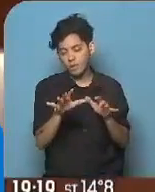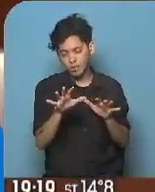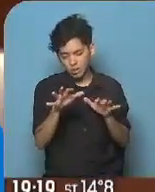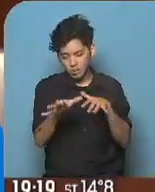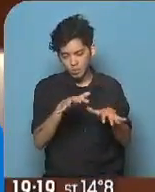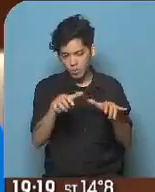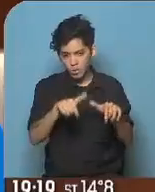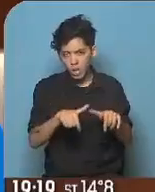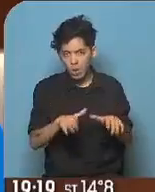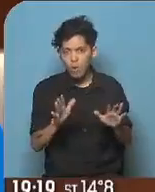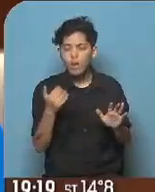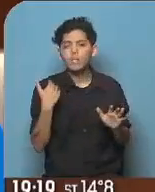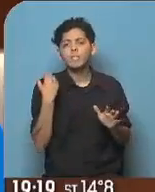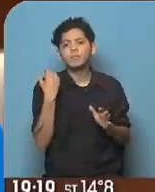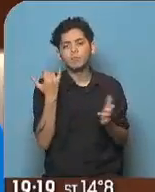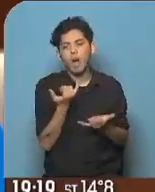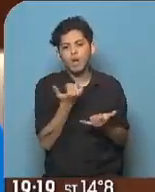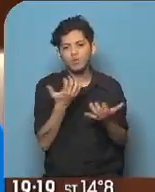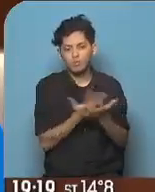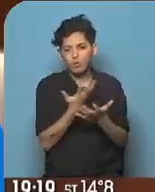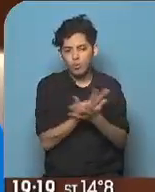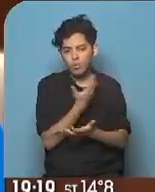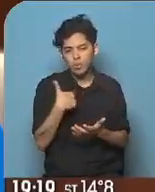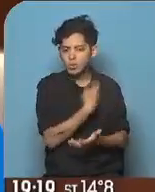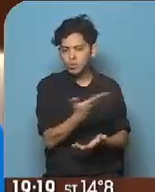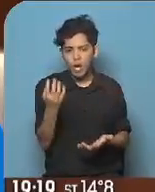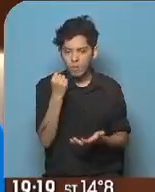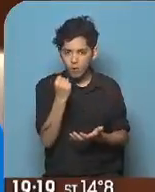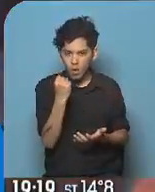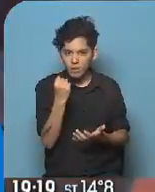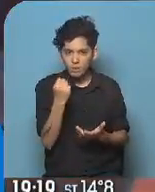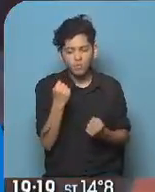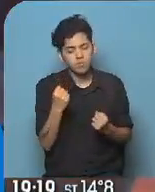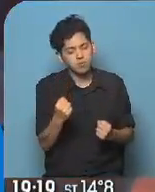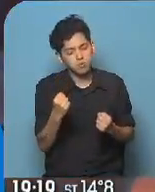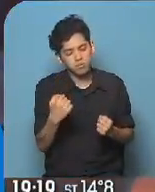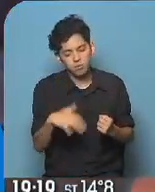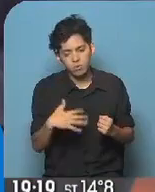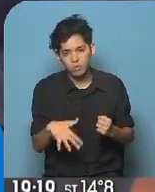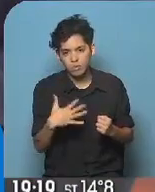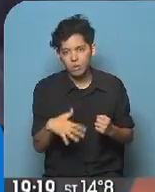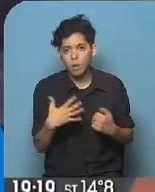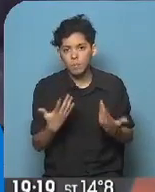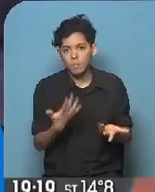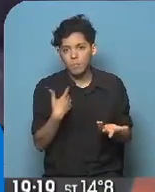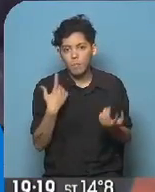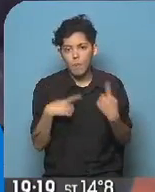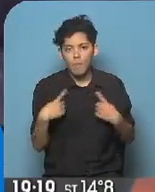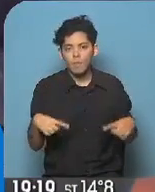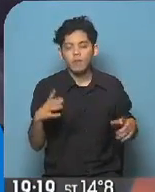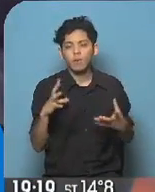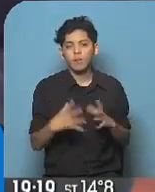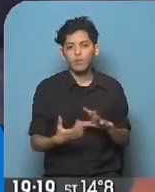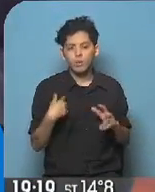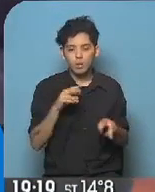hay un padecimiento social fuerte muy fuerte por eso bueno las medidas de las medidas de contención